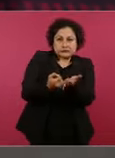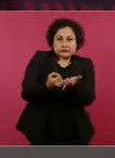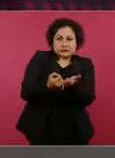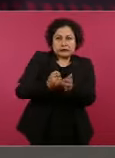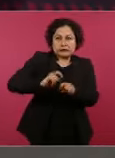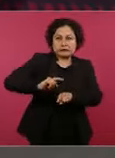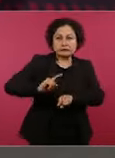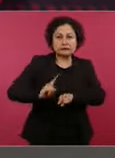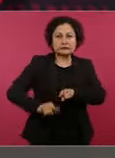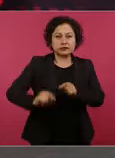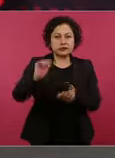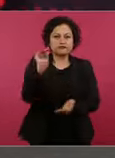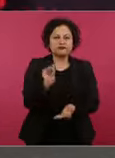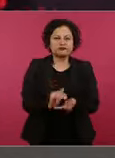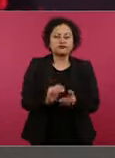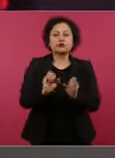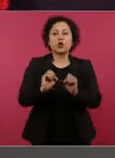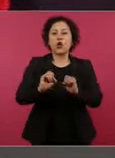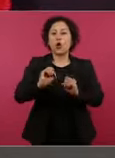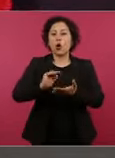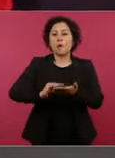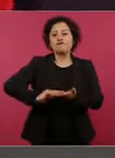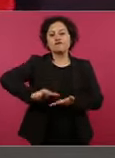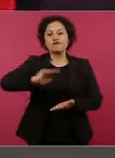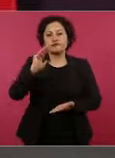es suficiente